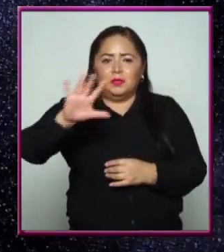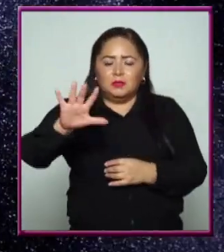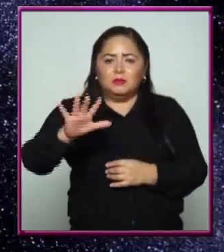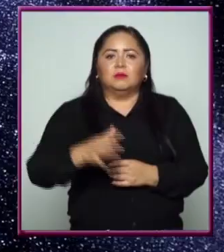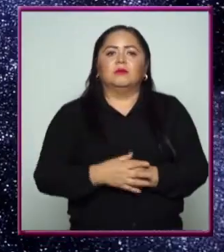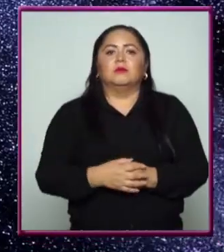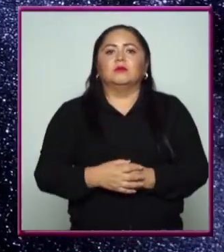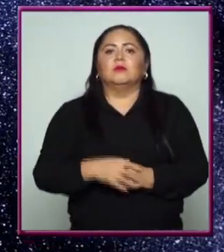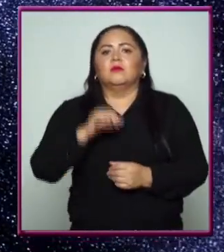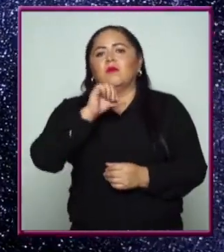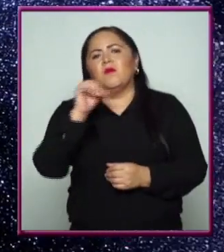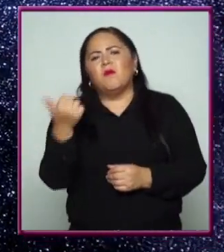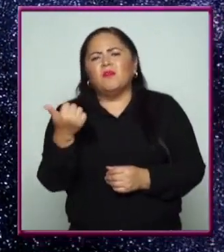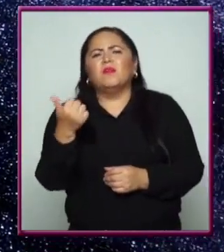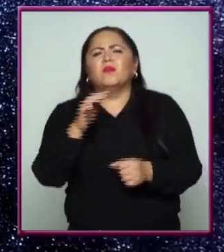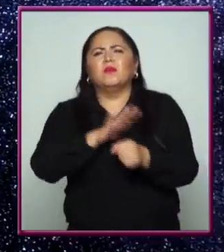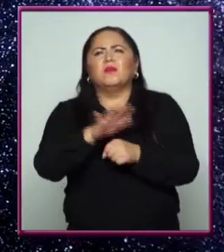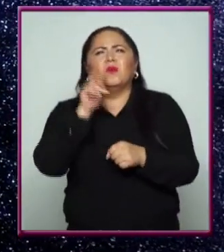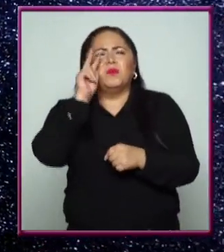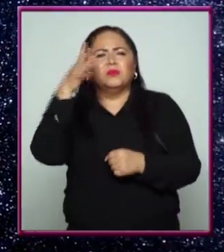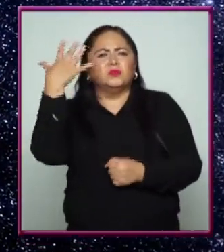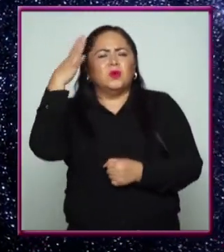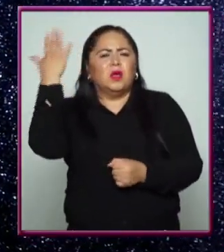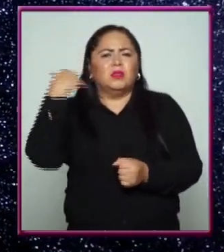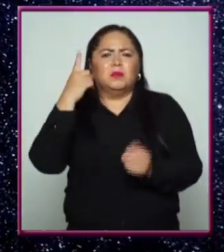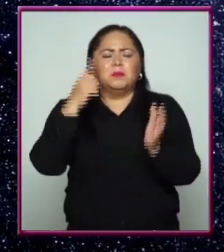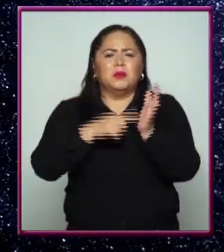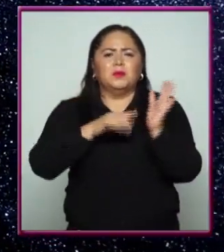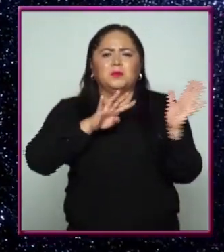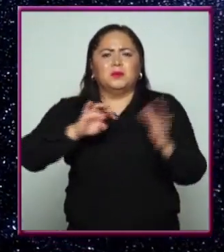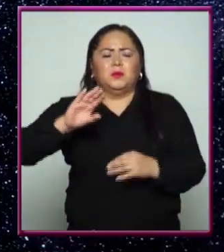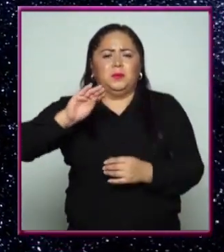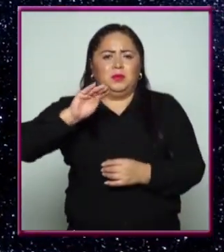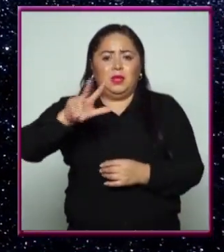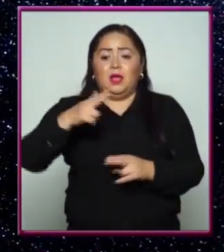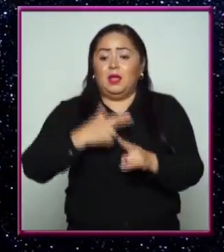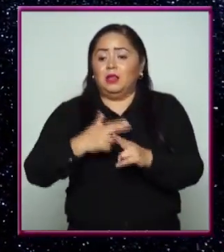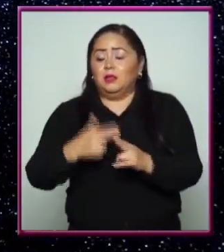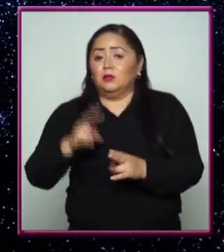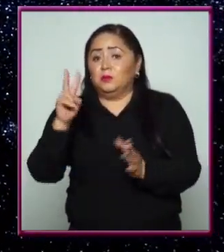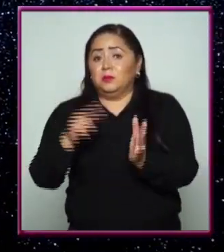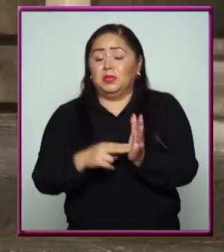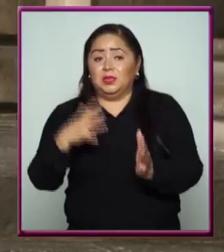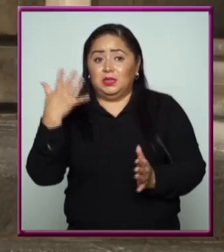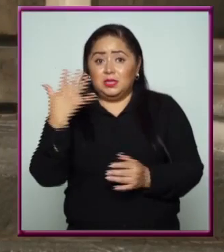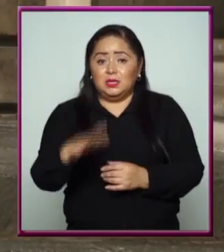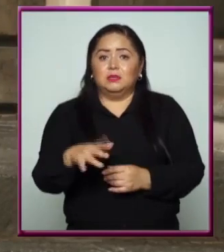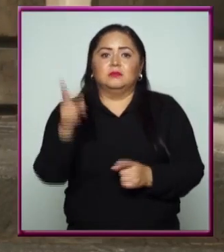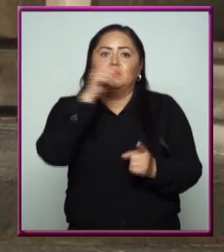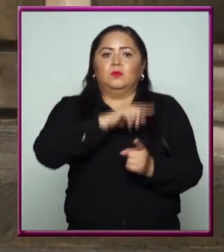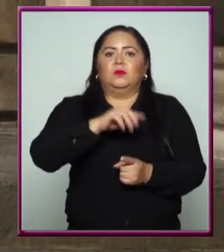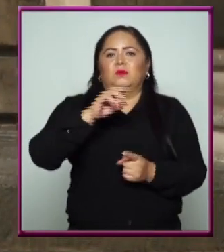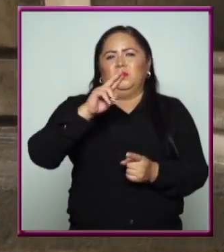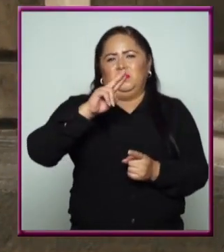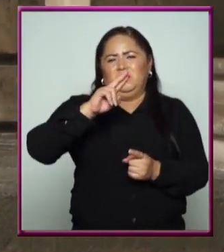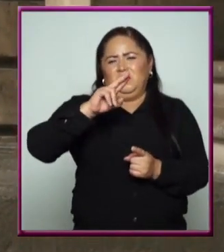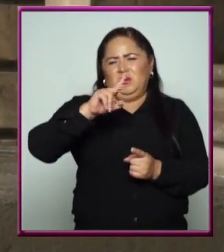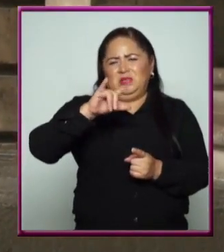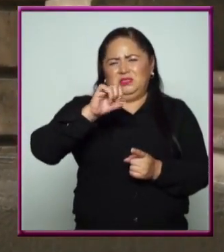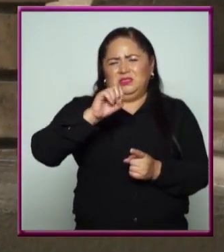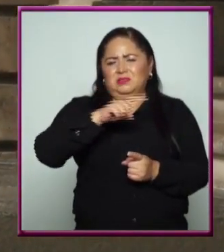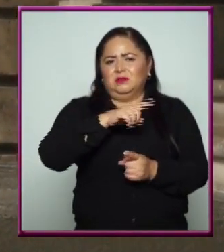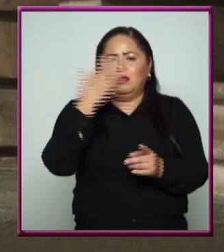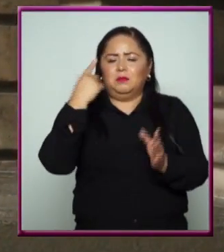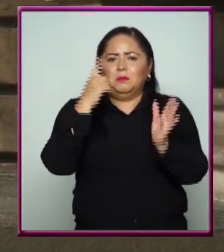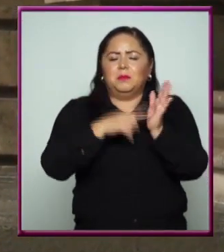1995, la misión TRACE, que observó el Sol desde 1998 hasta 2010, la Ulises, que fue